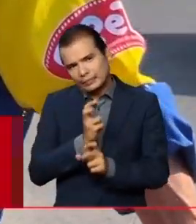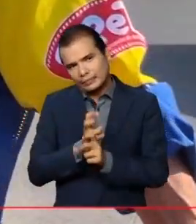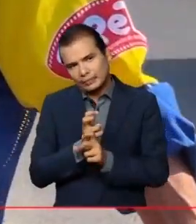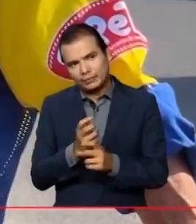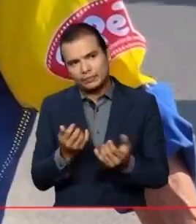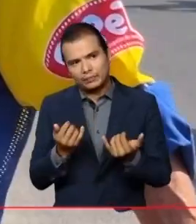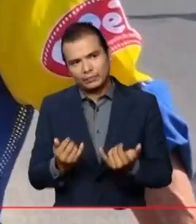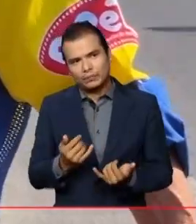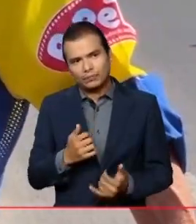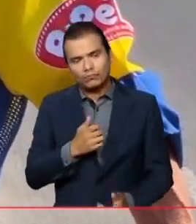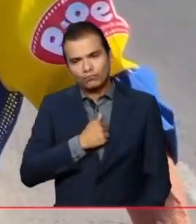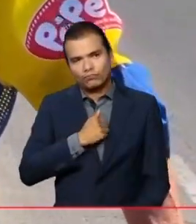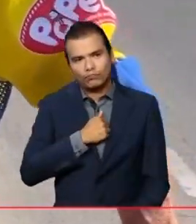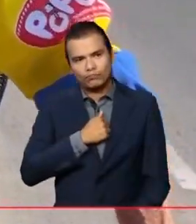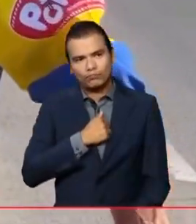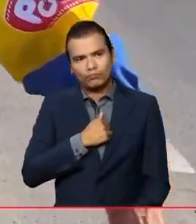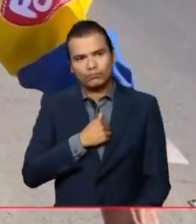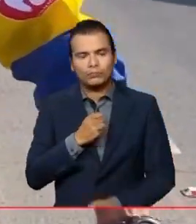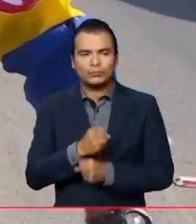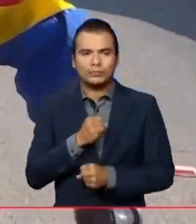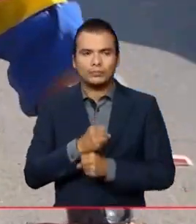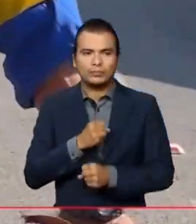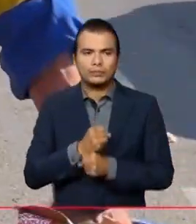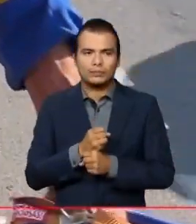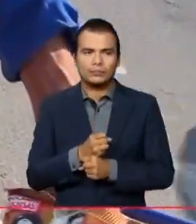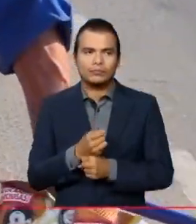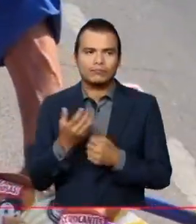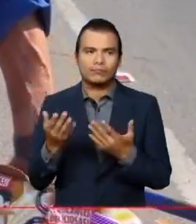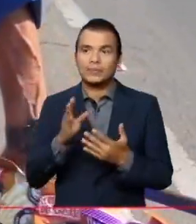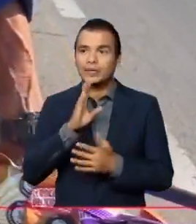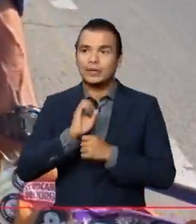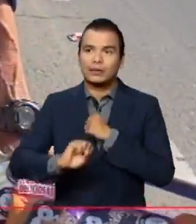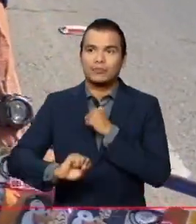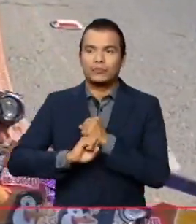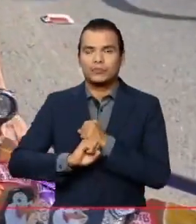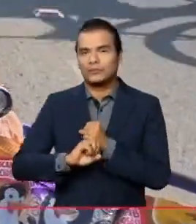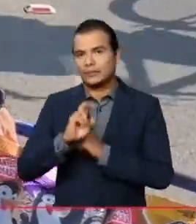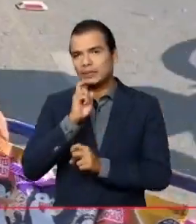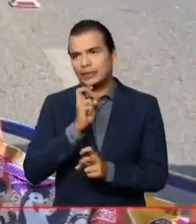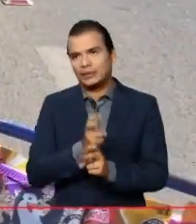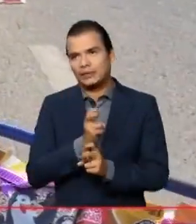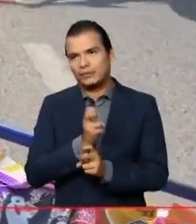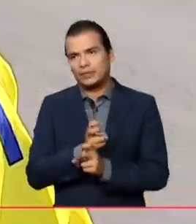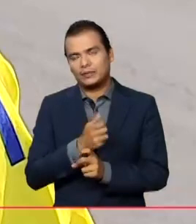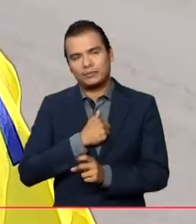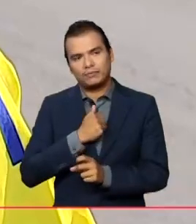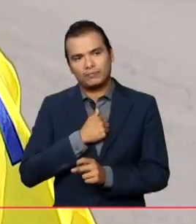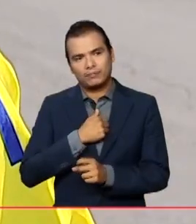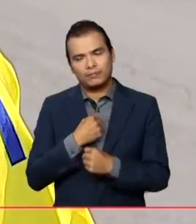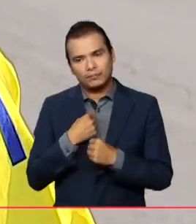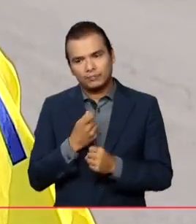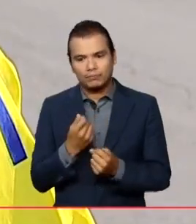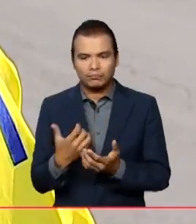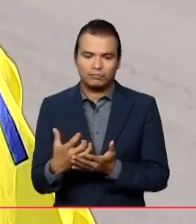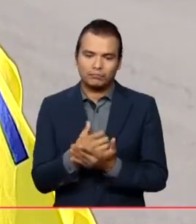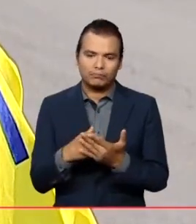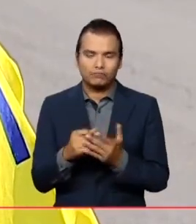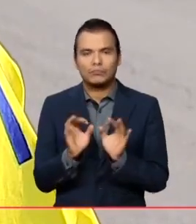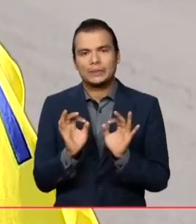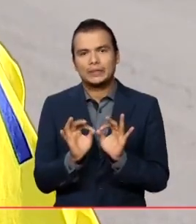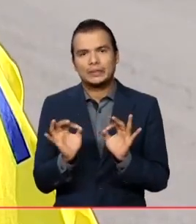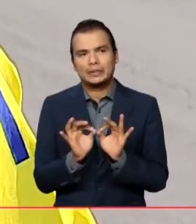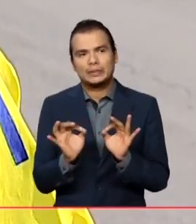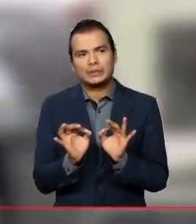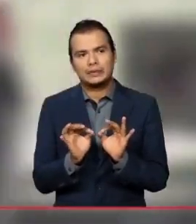este momento uno no en este trabajo no tiene apoyo de nada que pues lo que uno se gana pues es